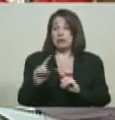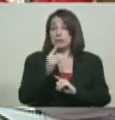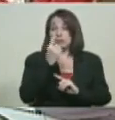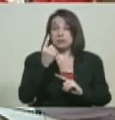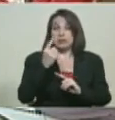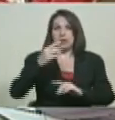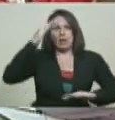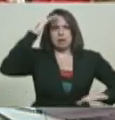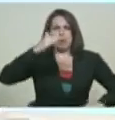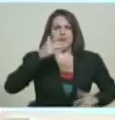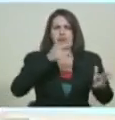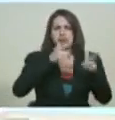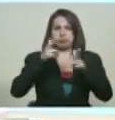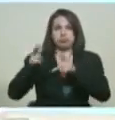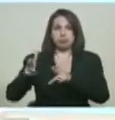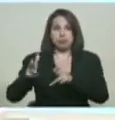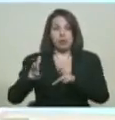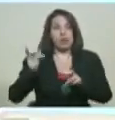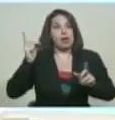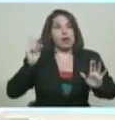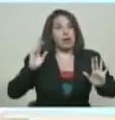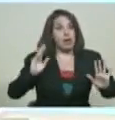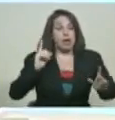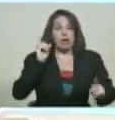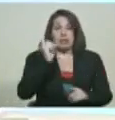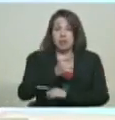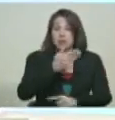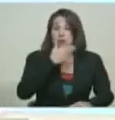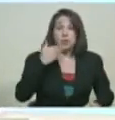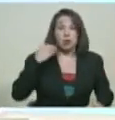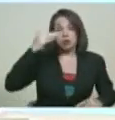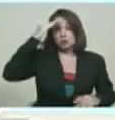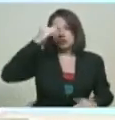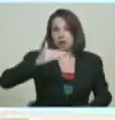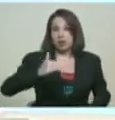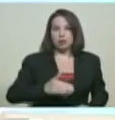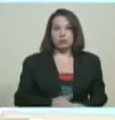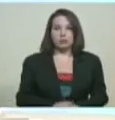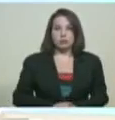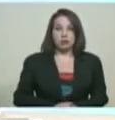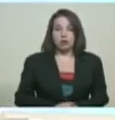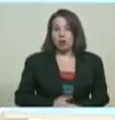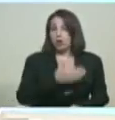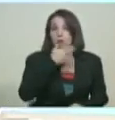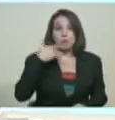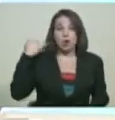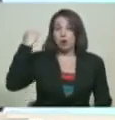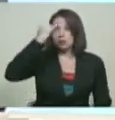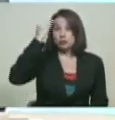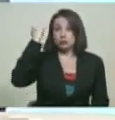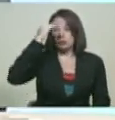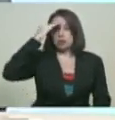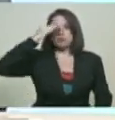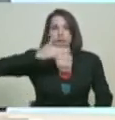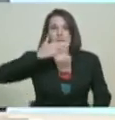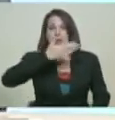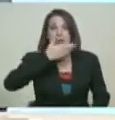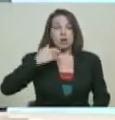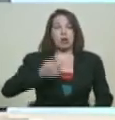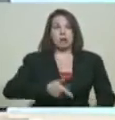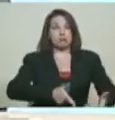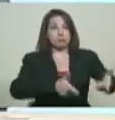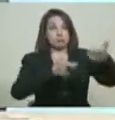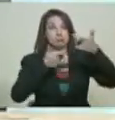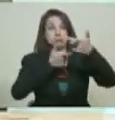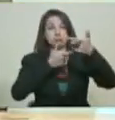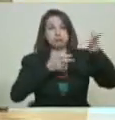armada tendríamos que tener los mejores soldados los mejores entrenadores las mejores armas para ganar la